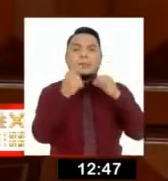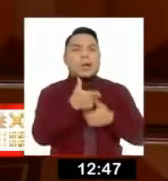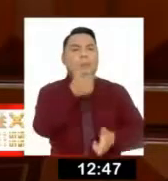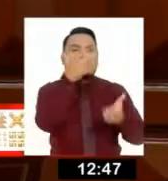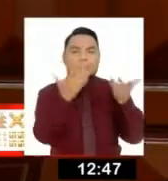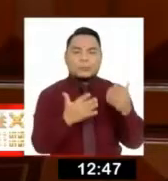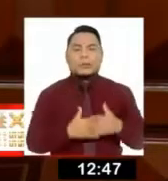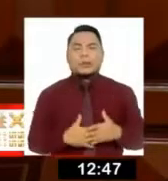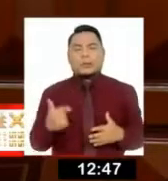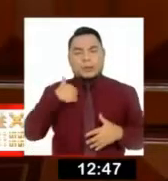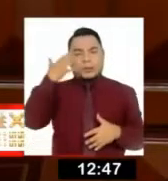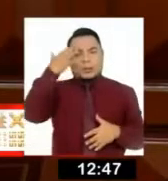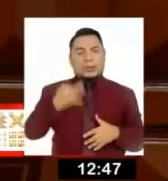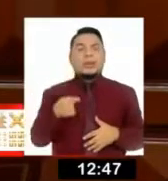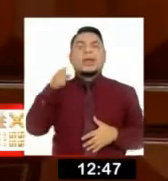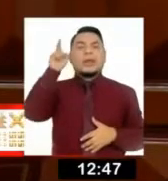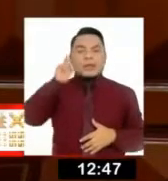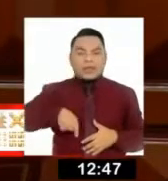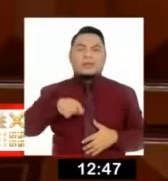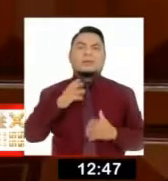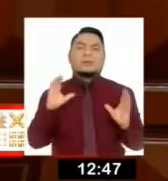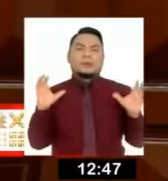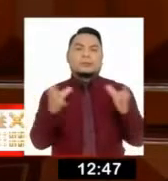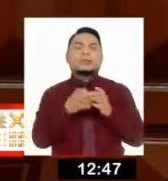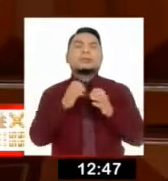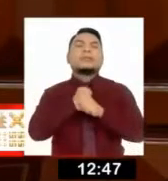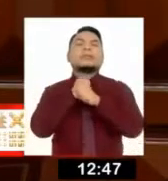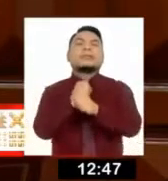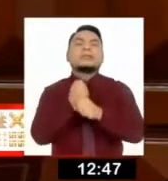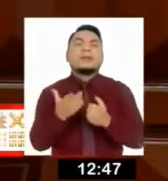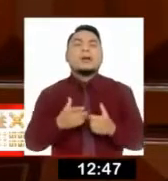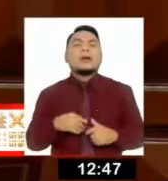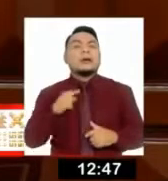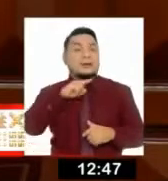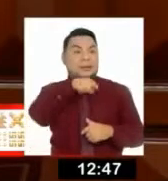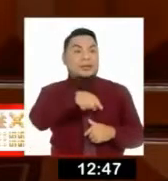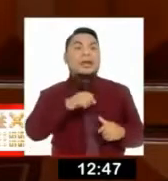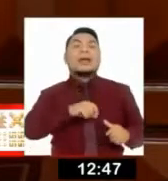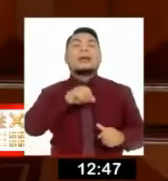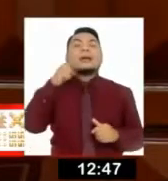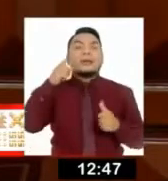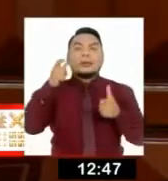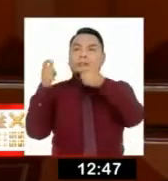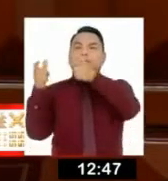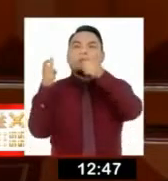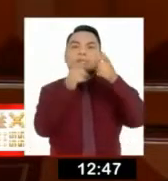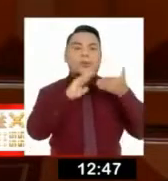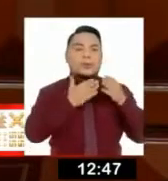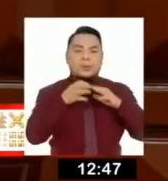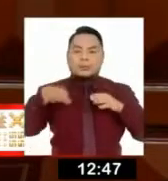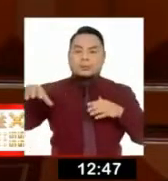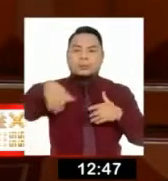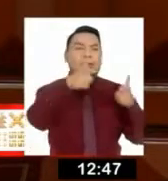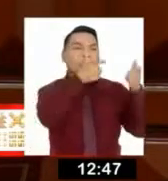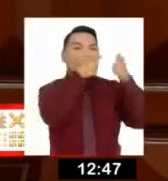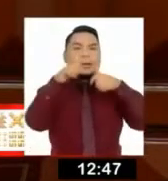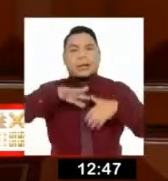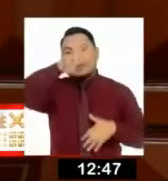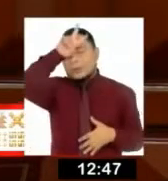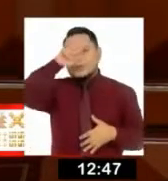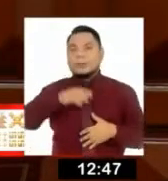creemos que debemos expandir el sistema de las rondas en el Perú, que no es otra